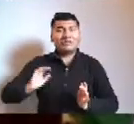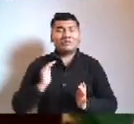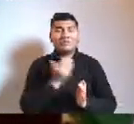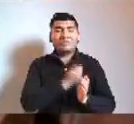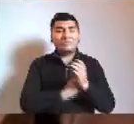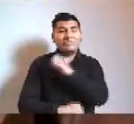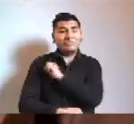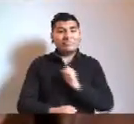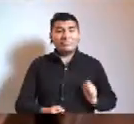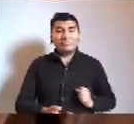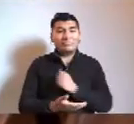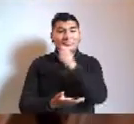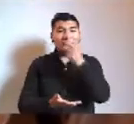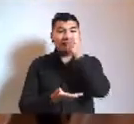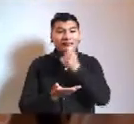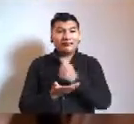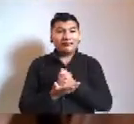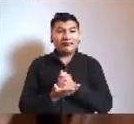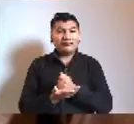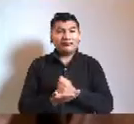Señor. Amén.